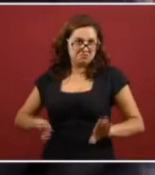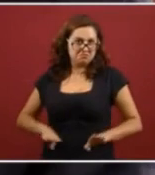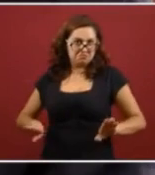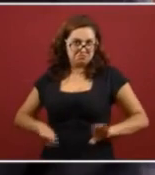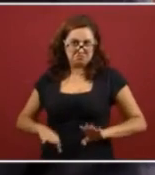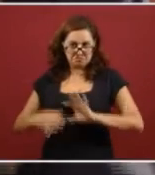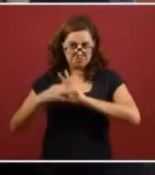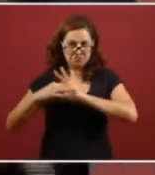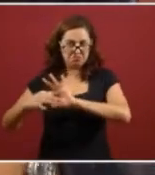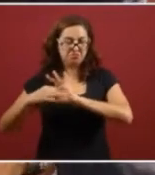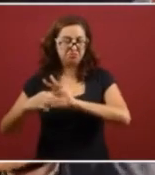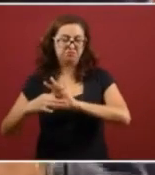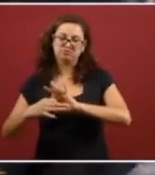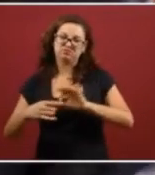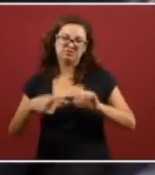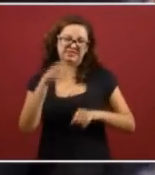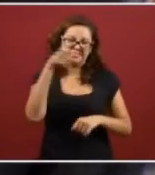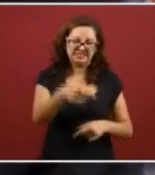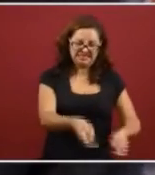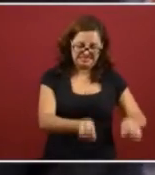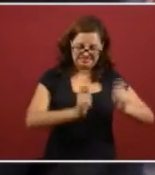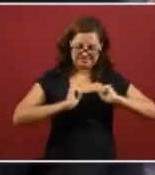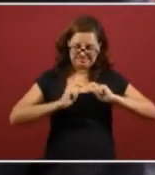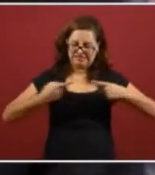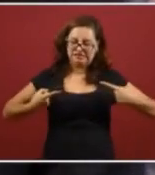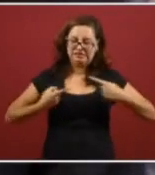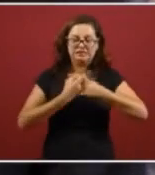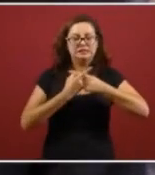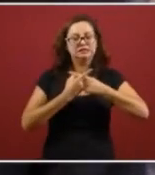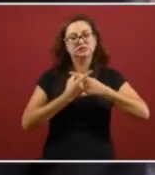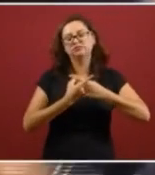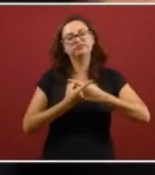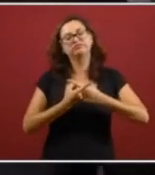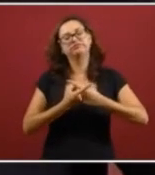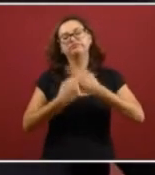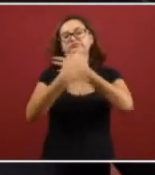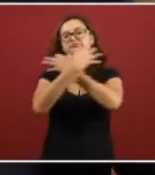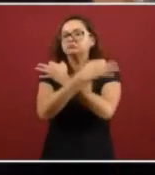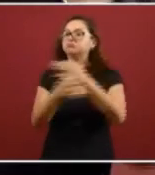purpose. It goes against my principles, and I made it public.